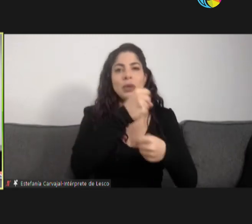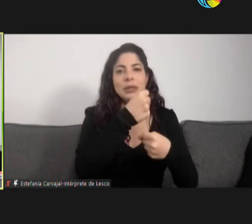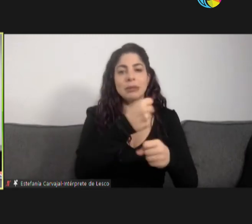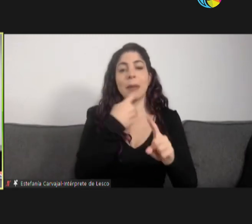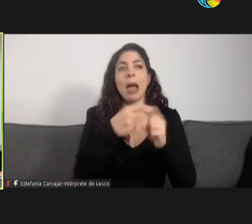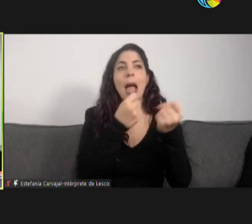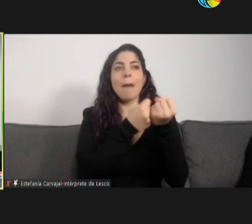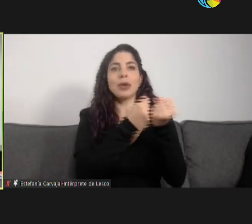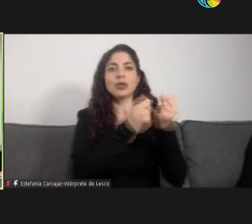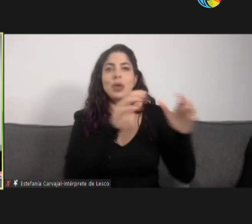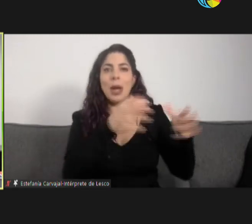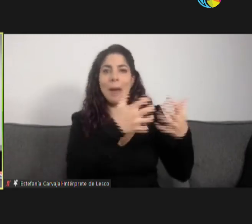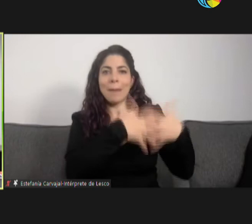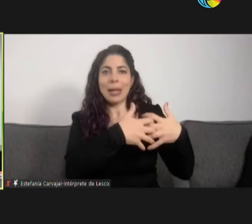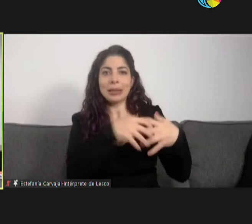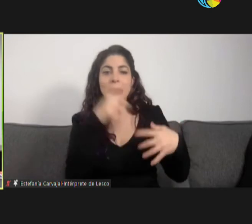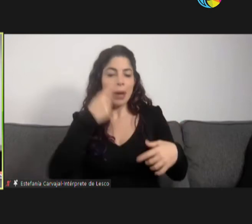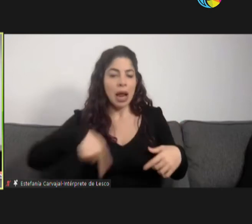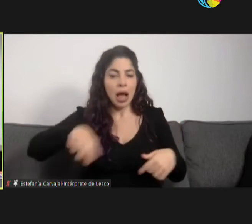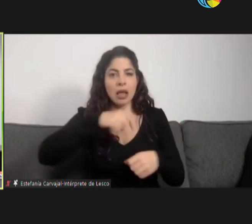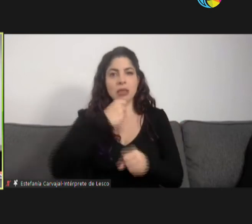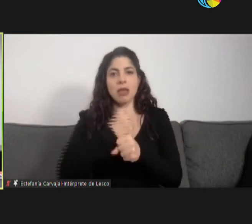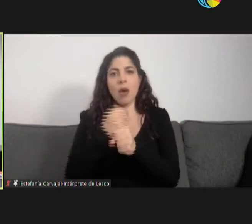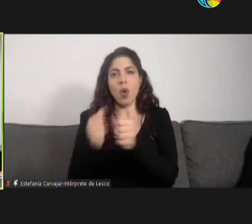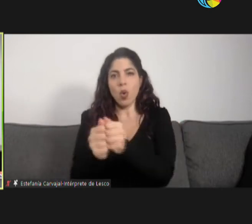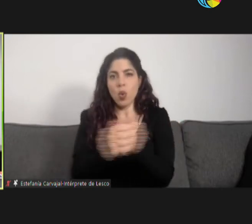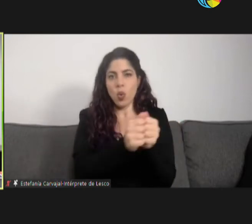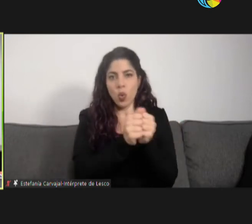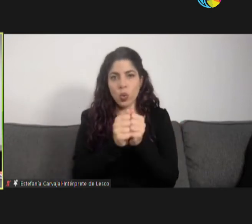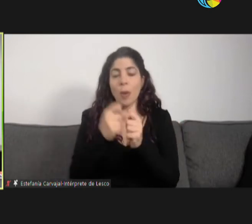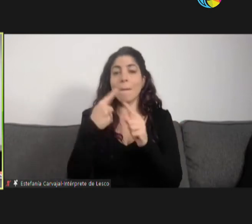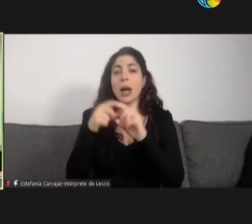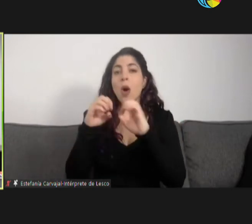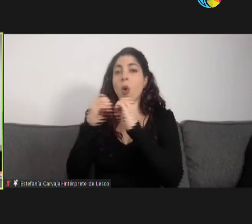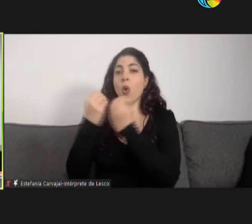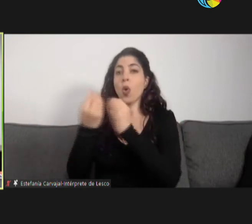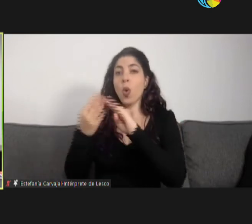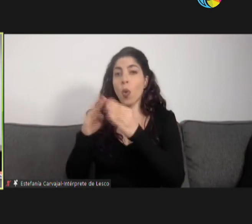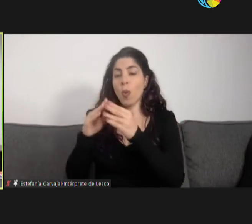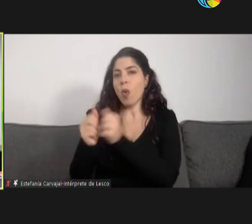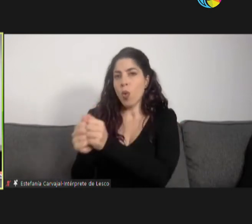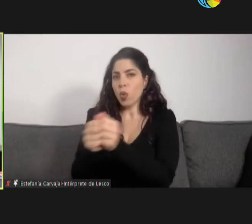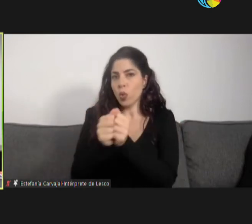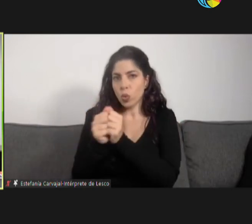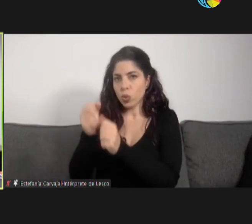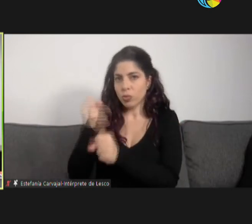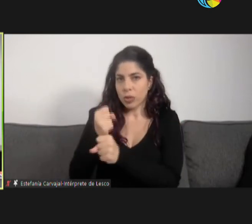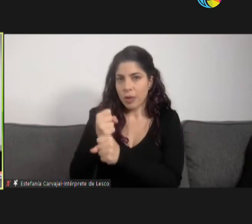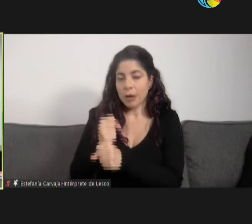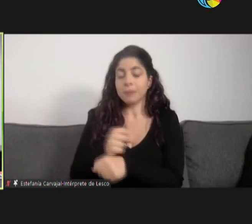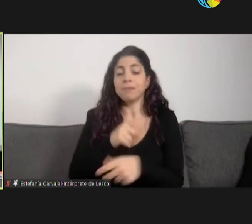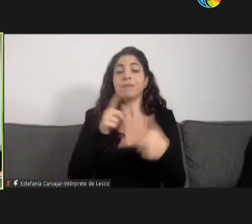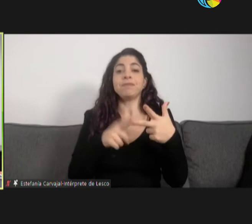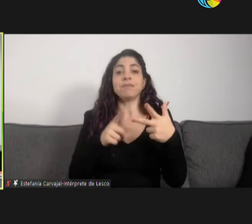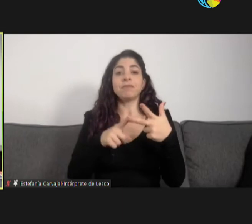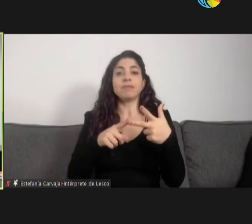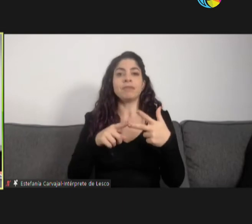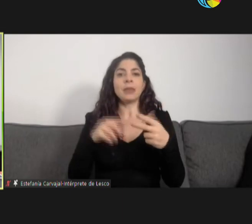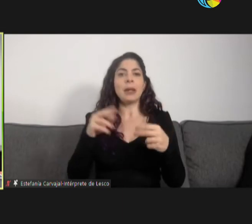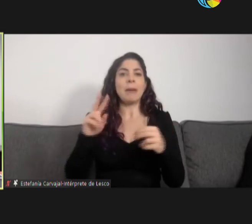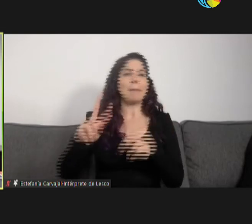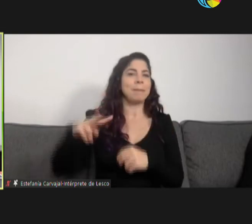para desarrollar estos trabajos conjuntos y también a las organizaciones comunales. Se reforzará el servicio de